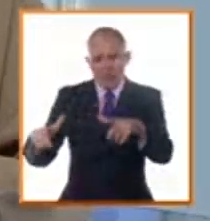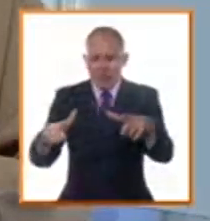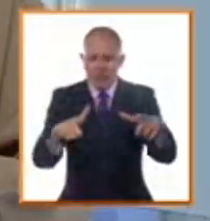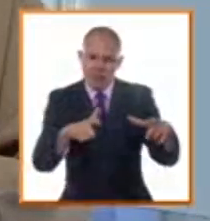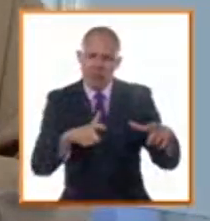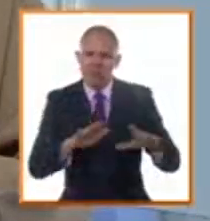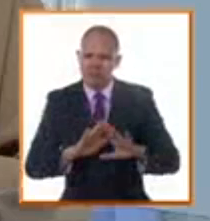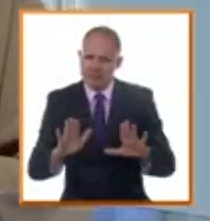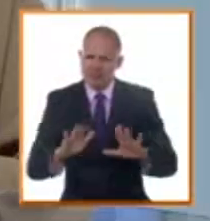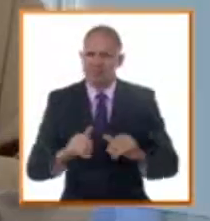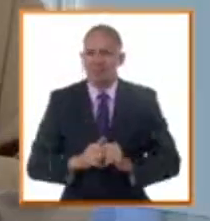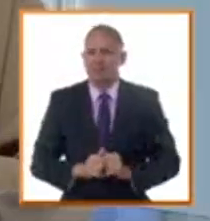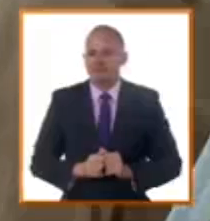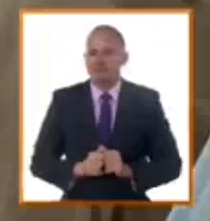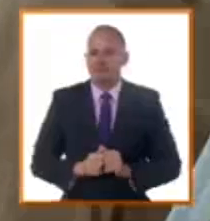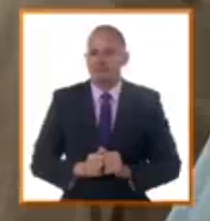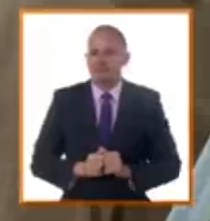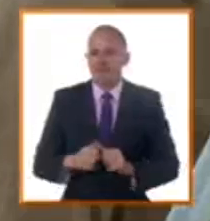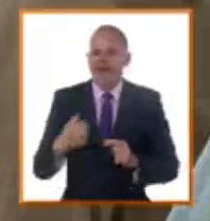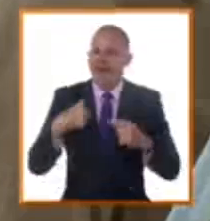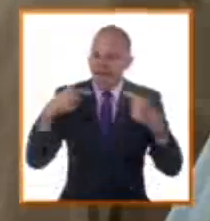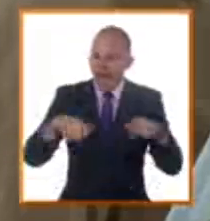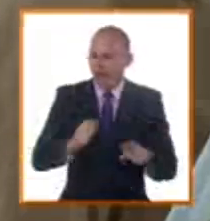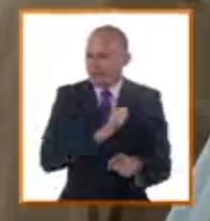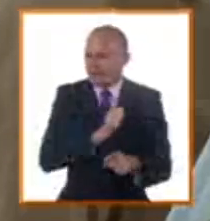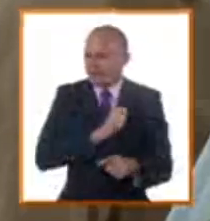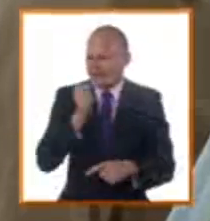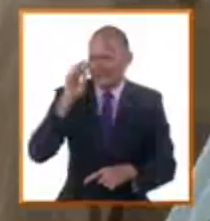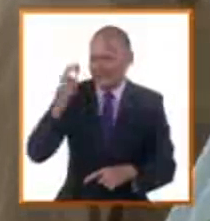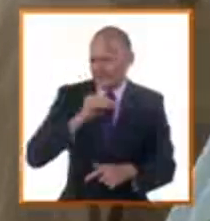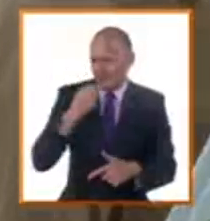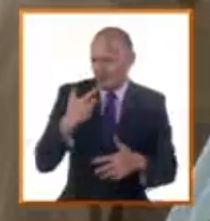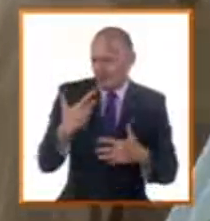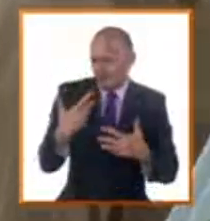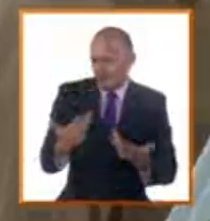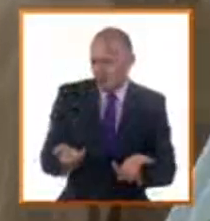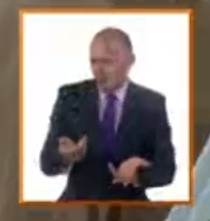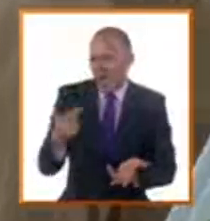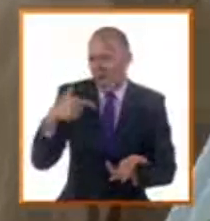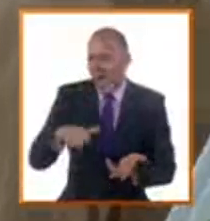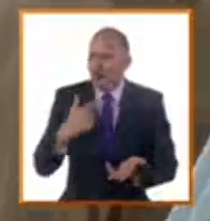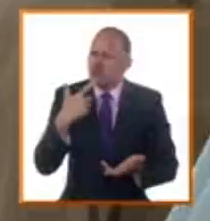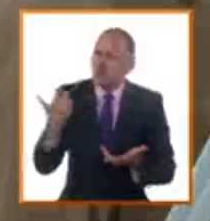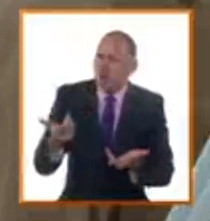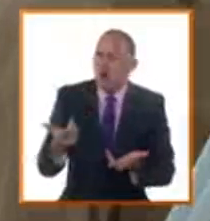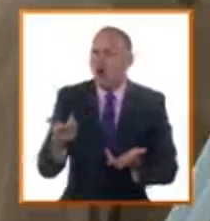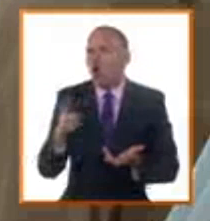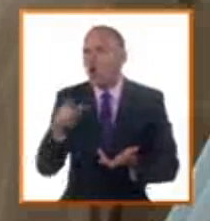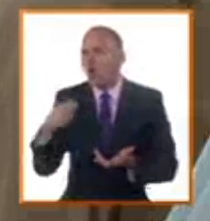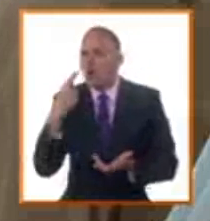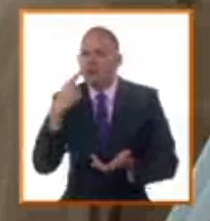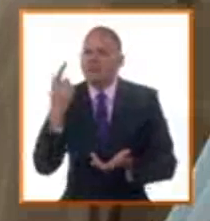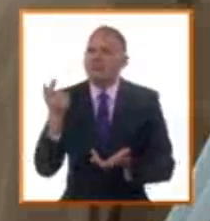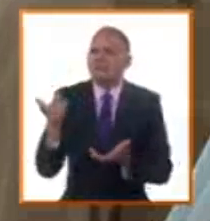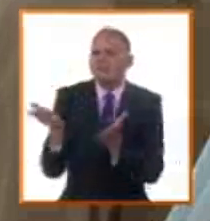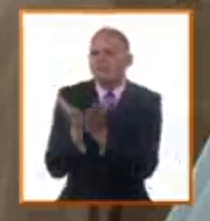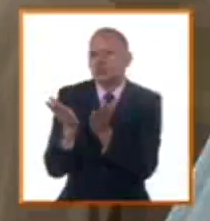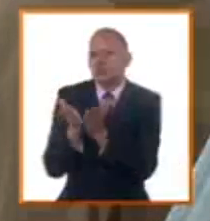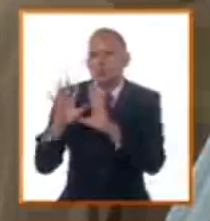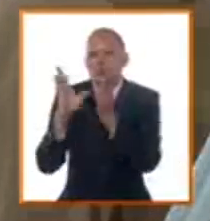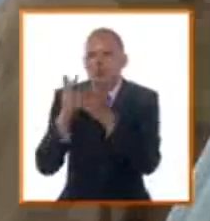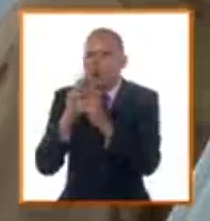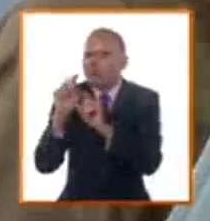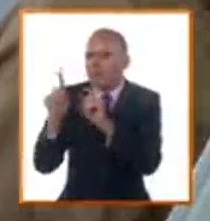esta vez, pero quiero saber que nos actualice desde la percepción o desde los estudios, el seguimiento que hace hora tras hora